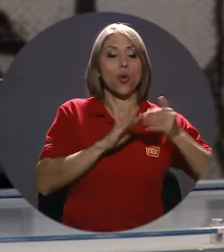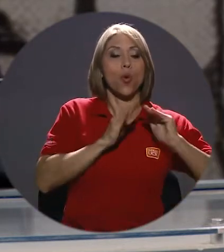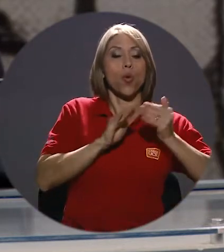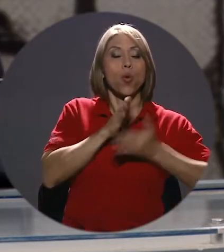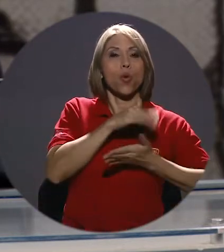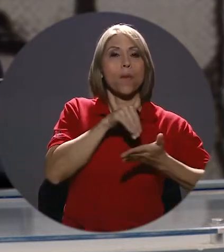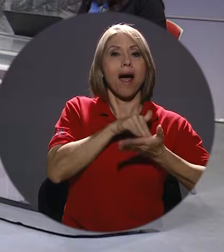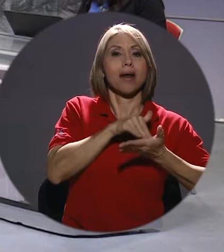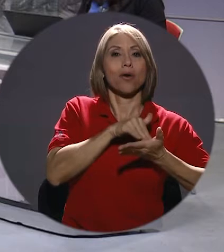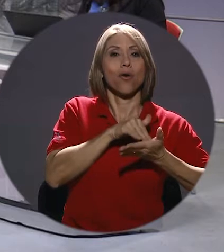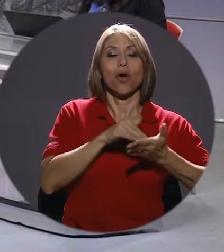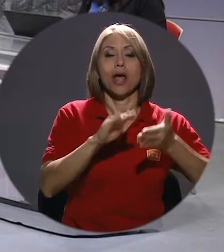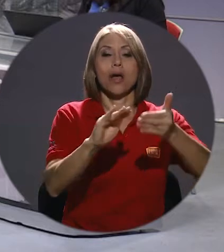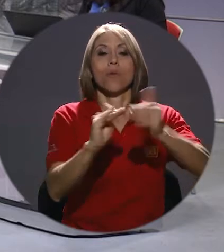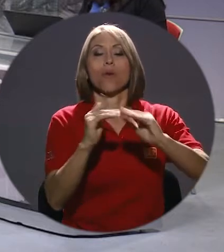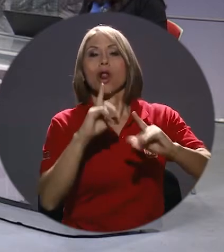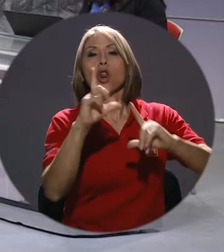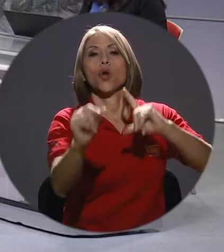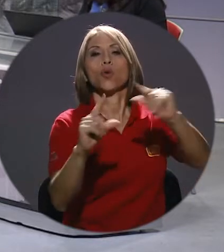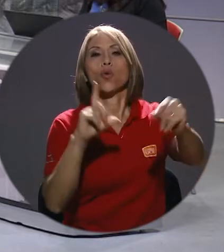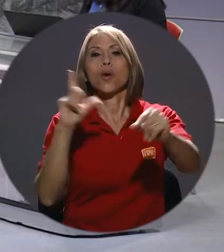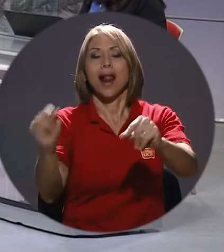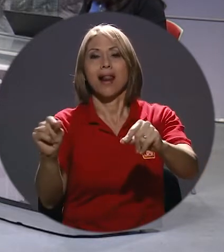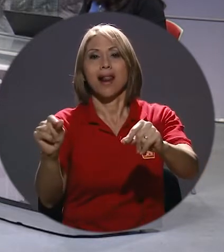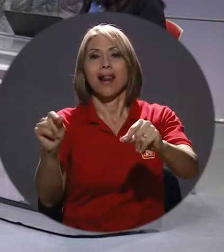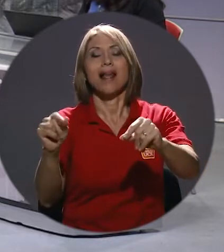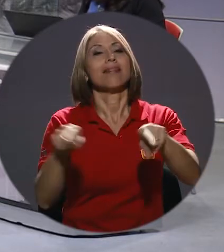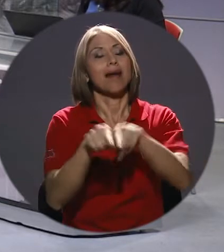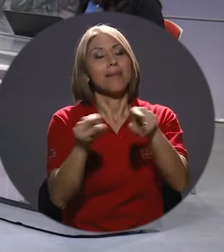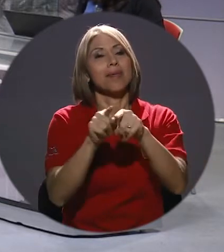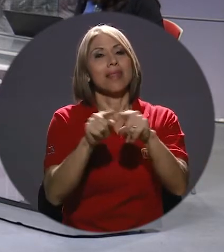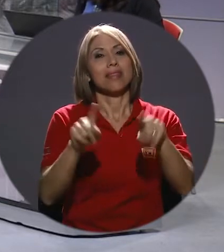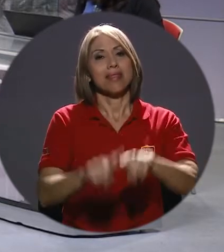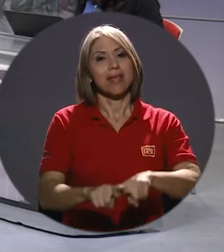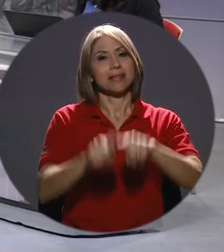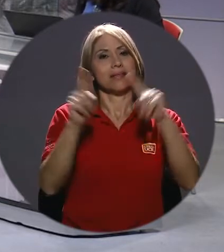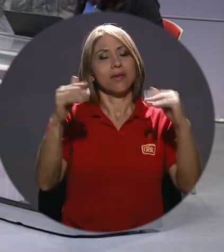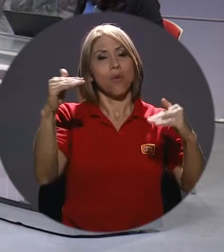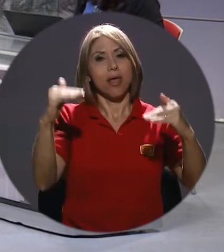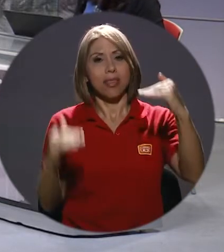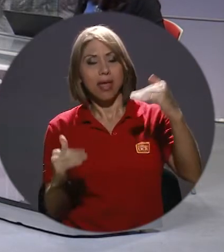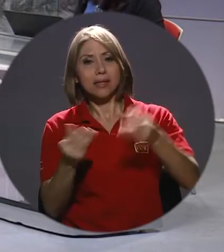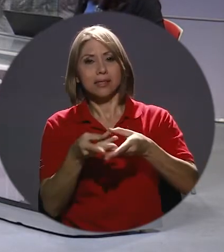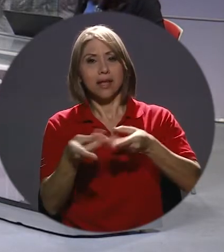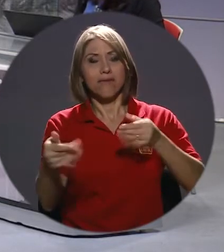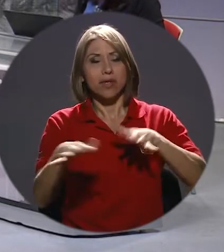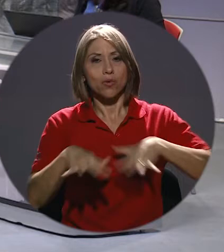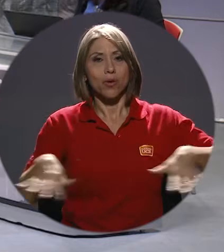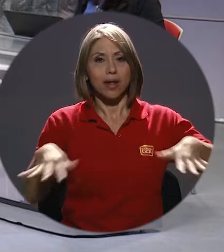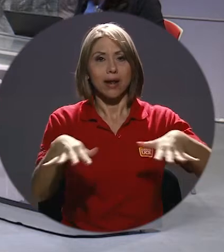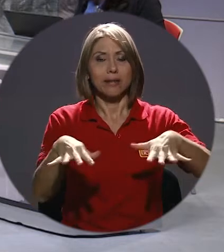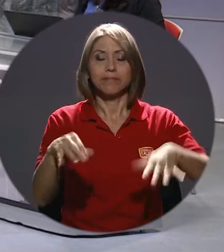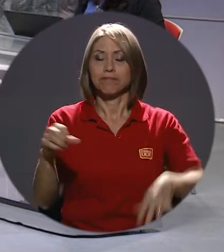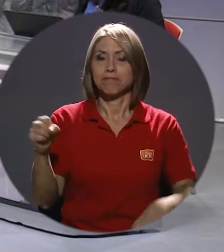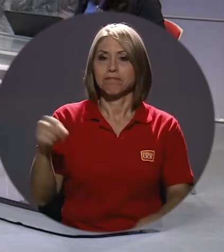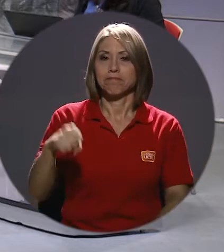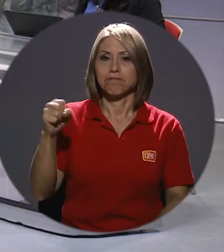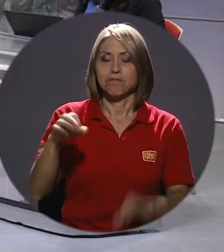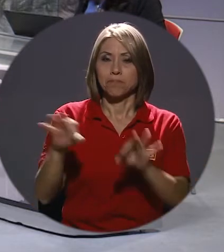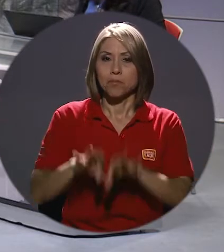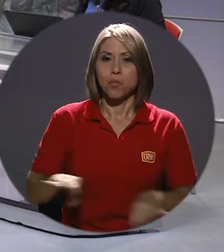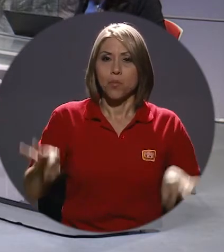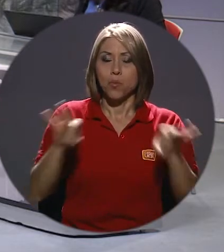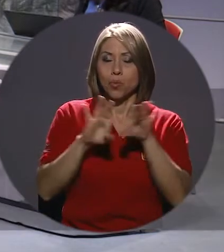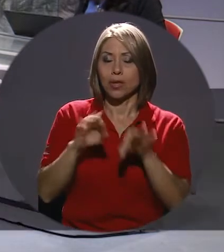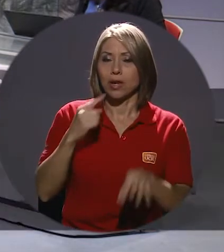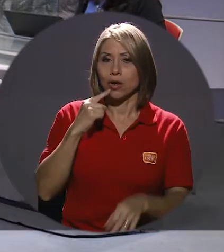y en general desigualdades territoriales. Sí. Sí, me parece muy importante lo que menciona doña